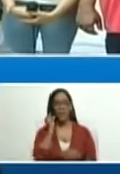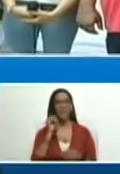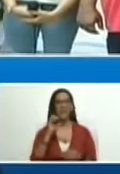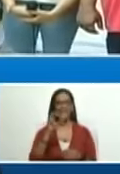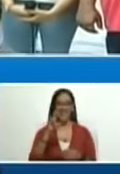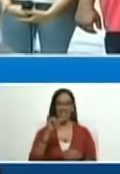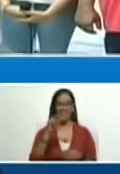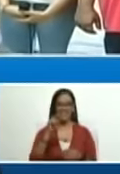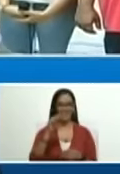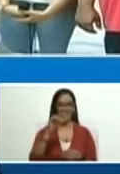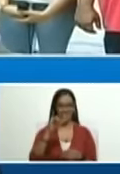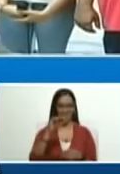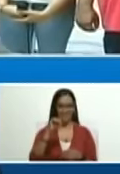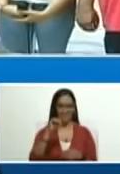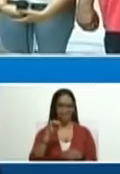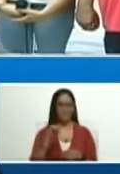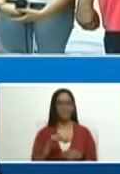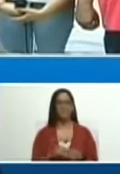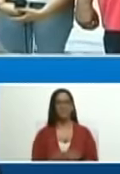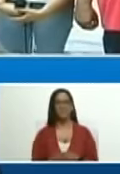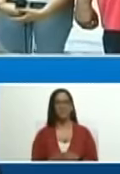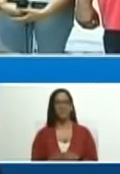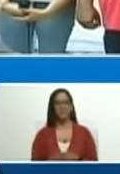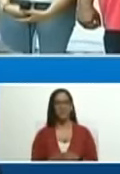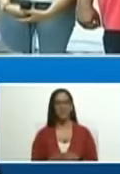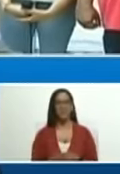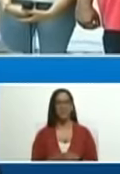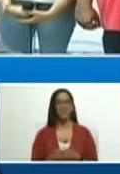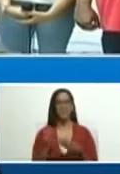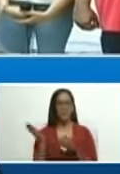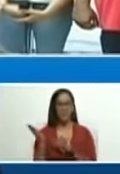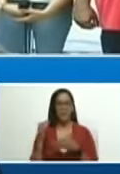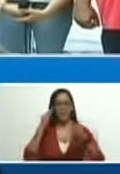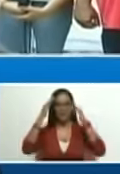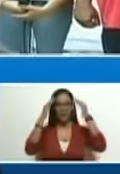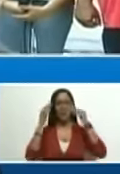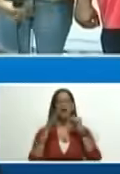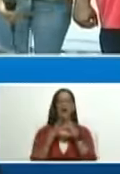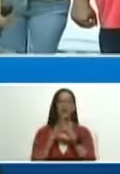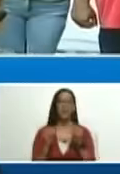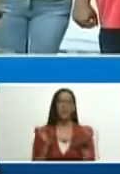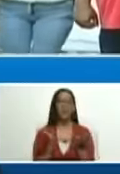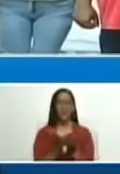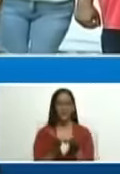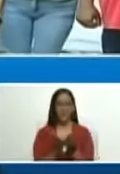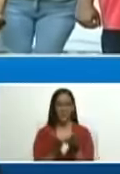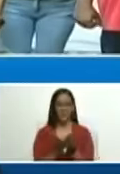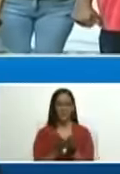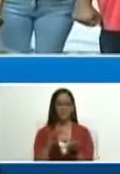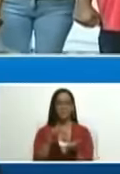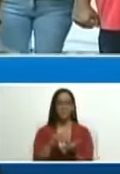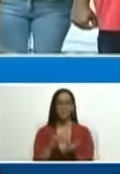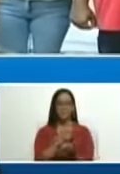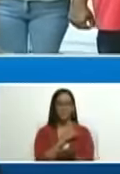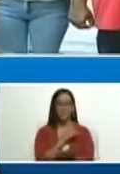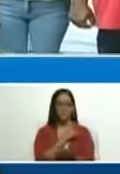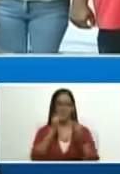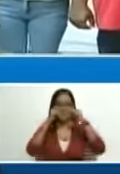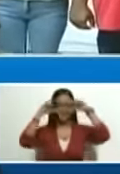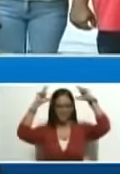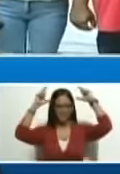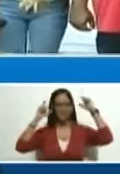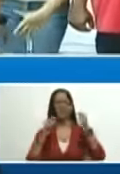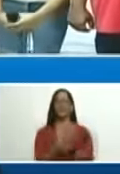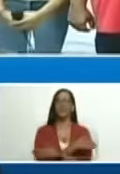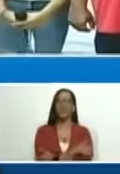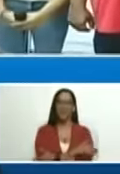Cristín Chirino. ¿Ah? Dale, Cristín, mi saludo a todos los estudiantes del núcleo de la Universidad Simón Rodríguez. Un